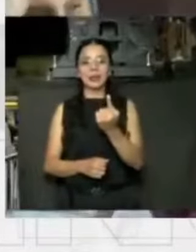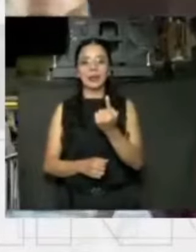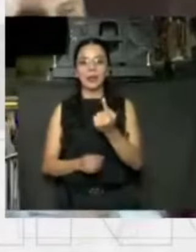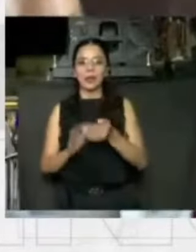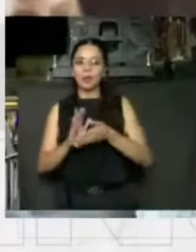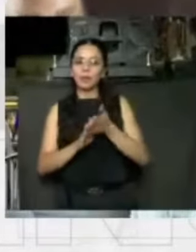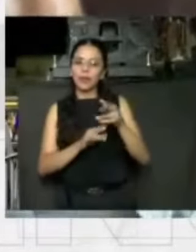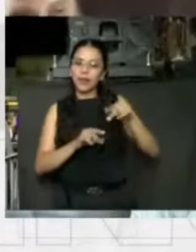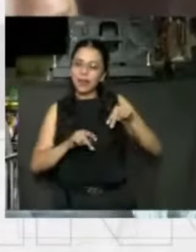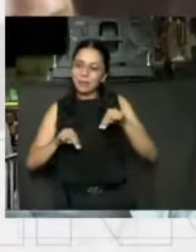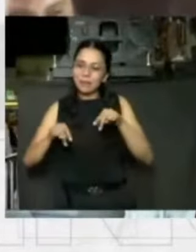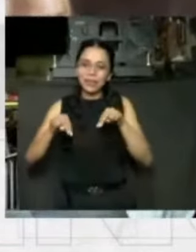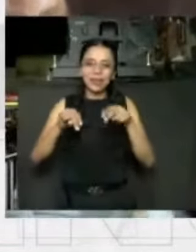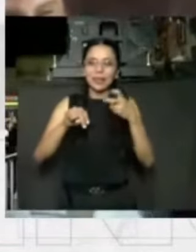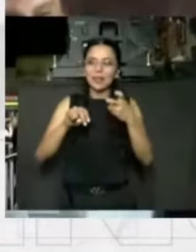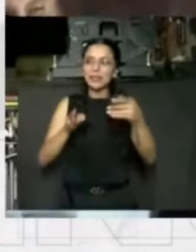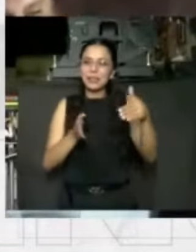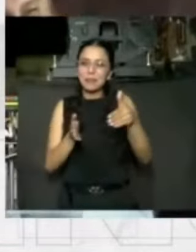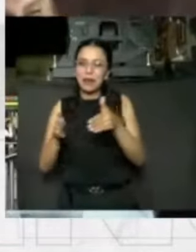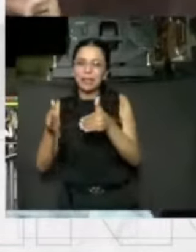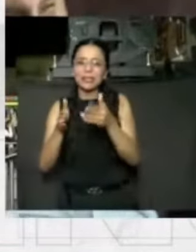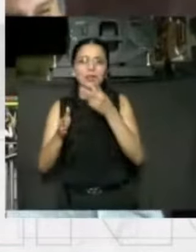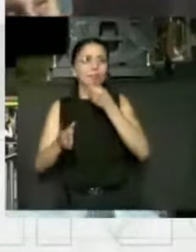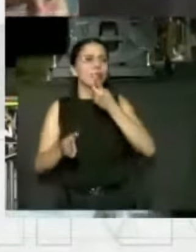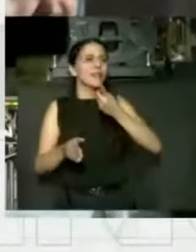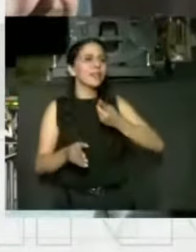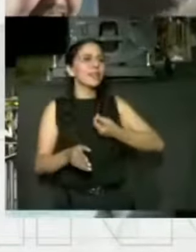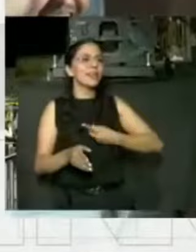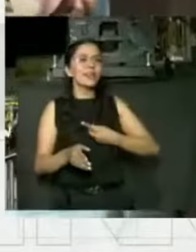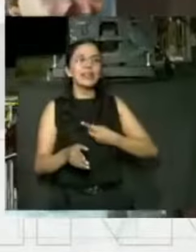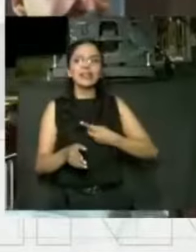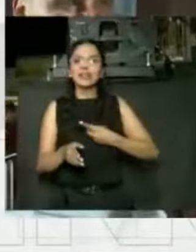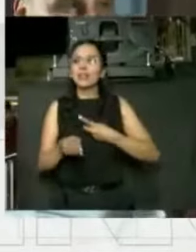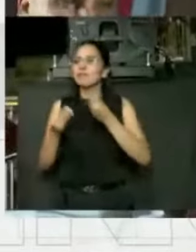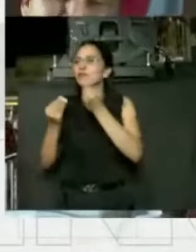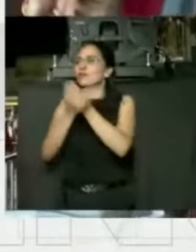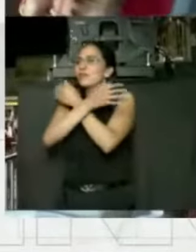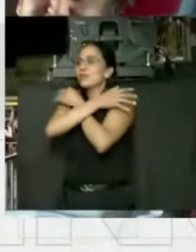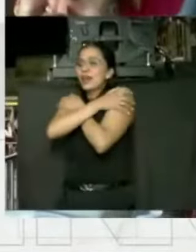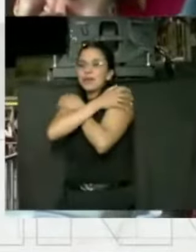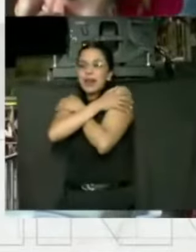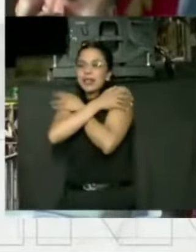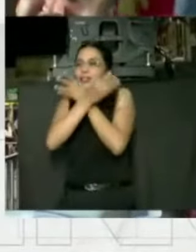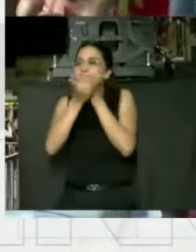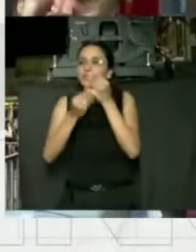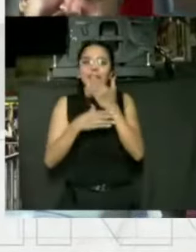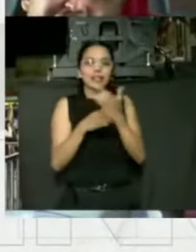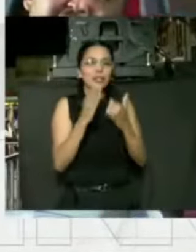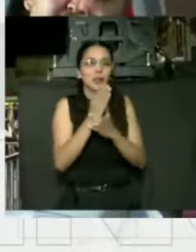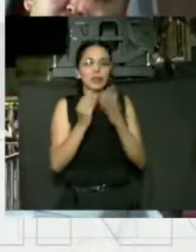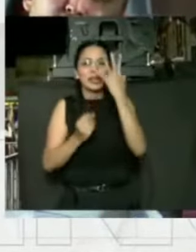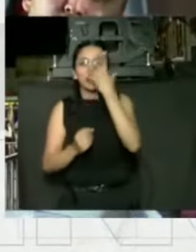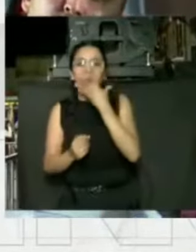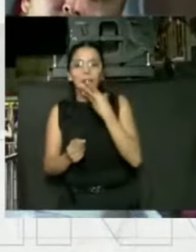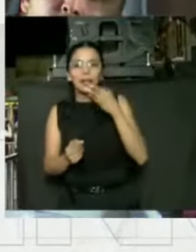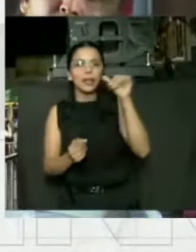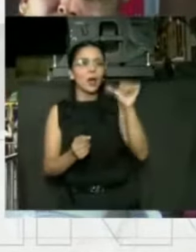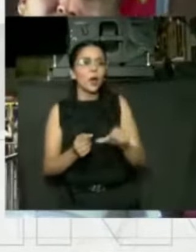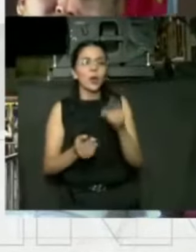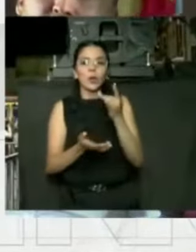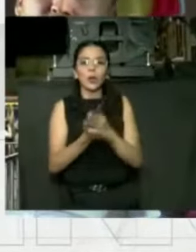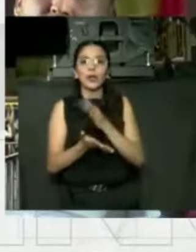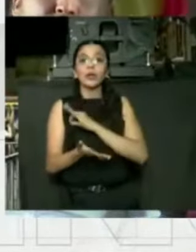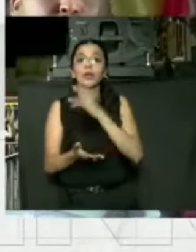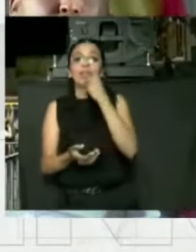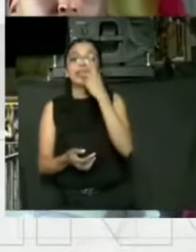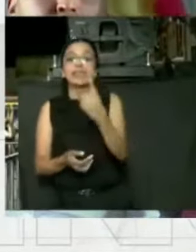voy caminando por este pasillo y me dicen tantos abrazos, tantas cosas lindas, que hoy lo único que puedo